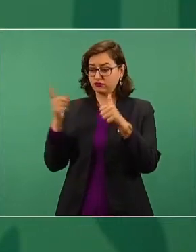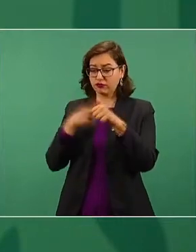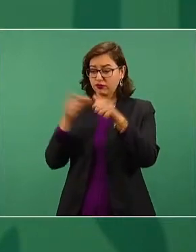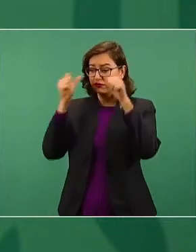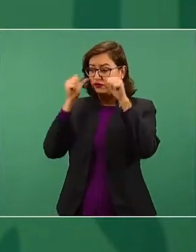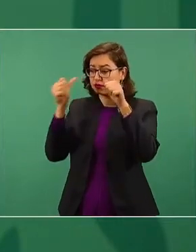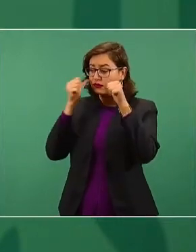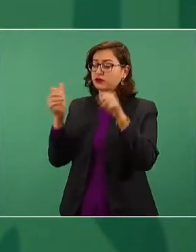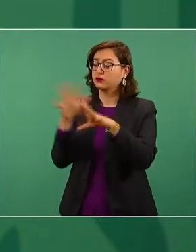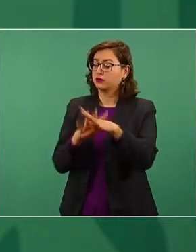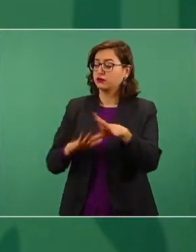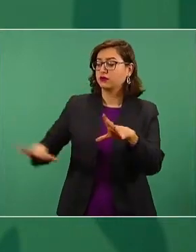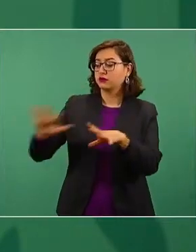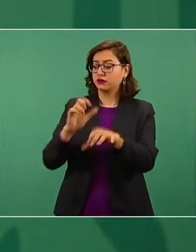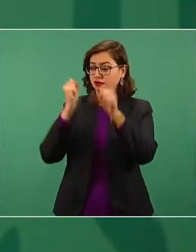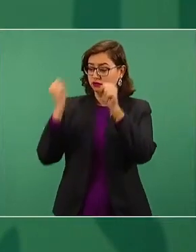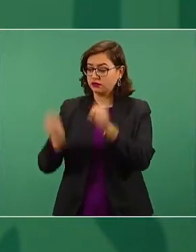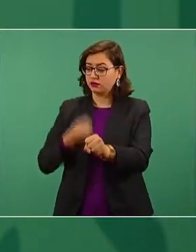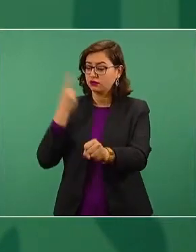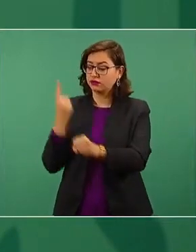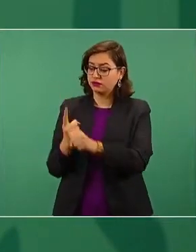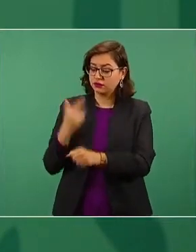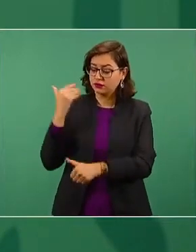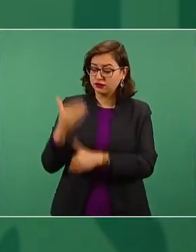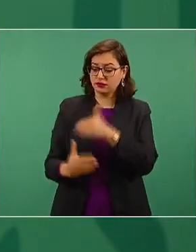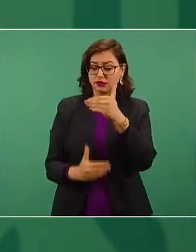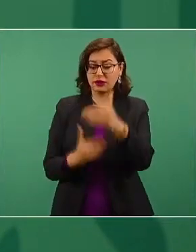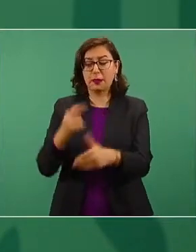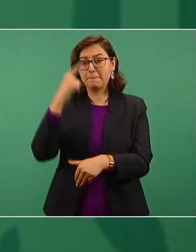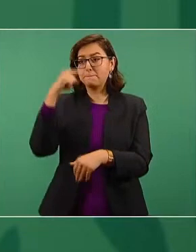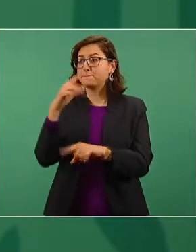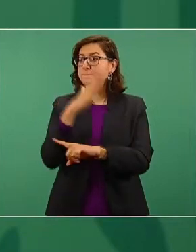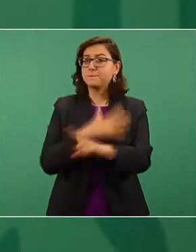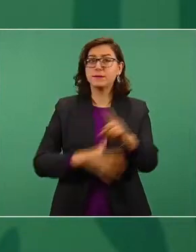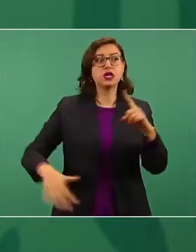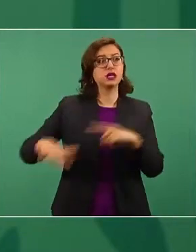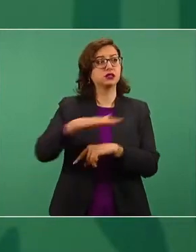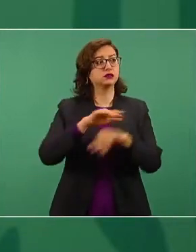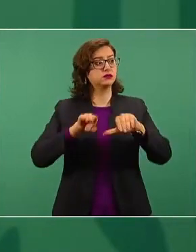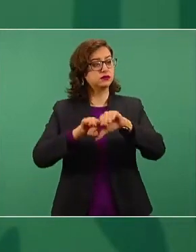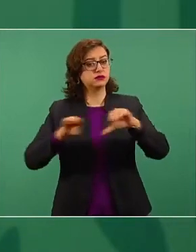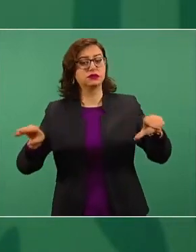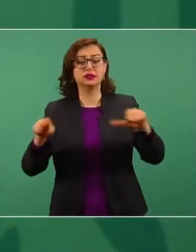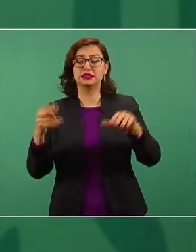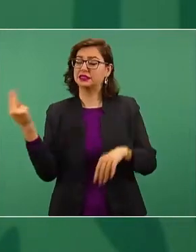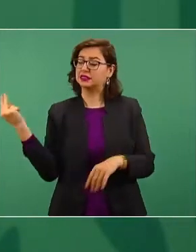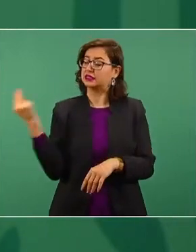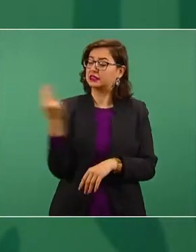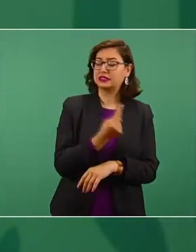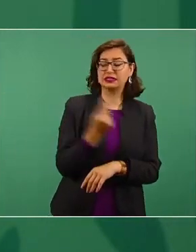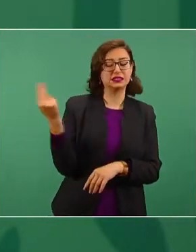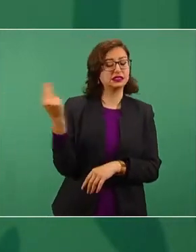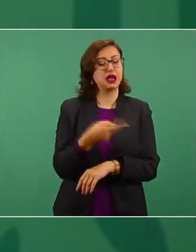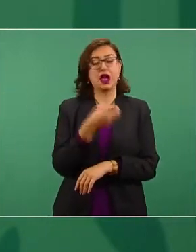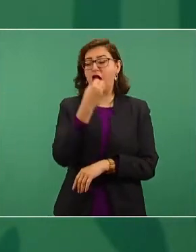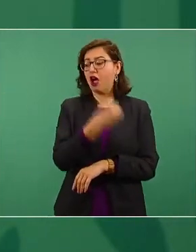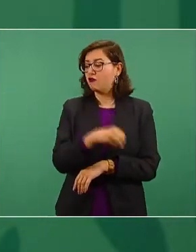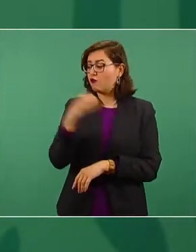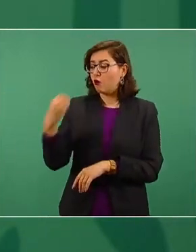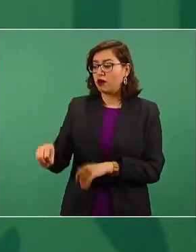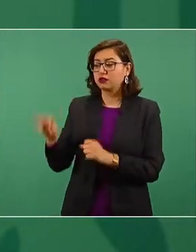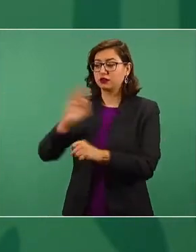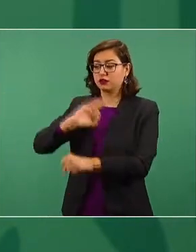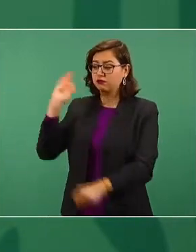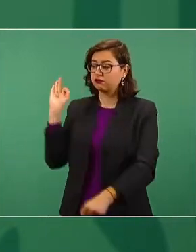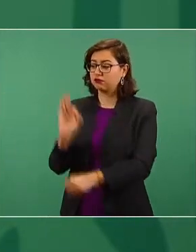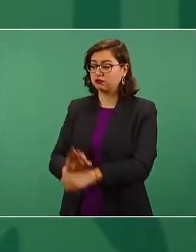y progreso en una sociedad equitativa es absolutamente fundamental para el desarrollo de